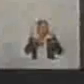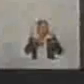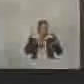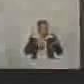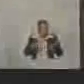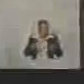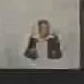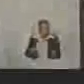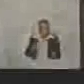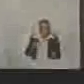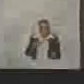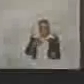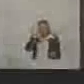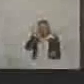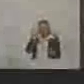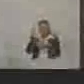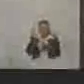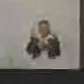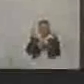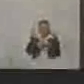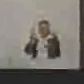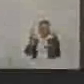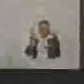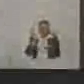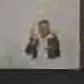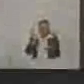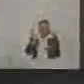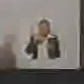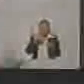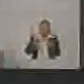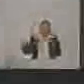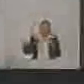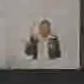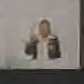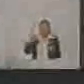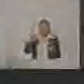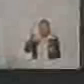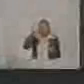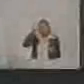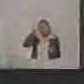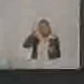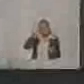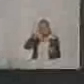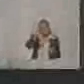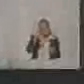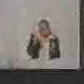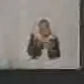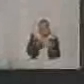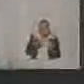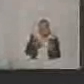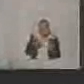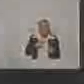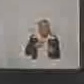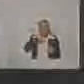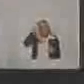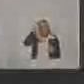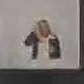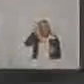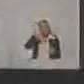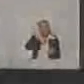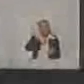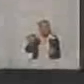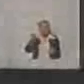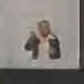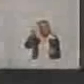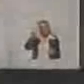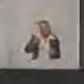soy contadora, pero tampoco me cuadran. Entonces pienso que tú, como yo, ciudadano inteligente, tienes la